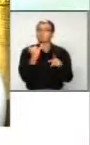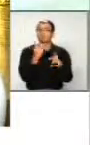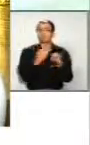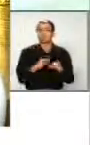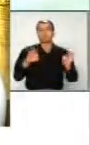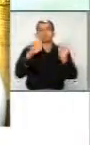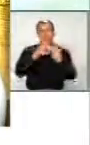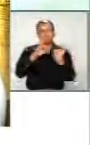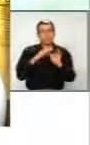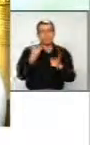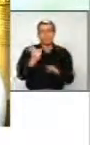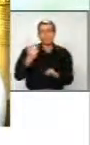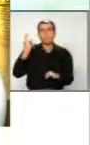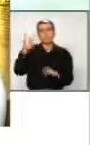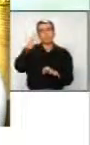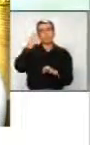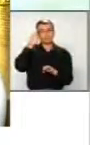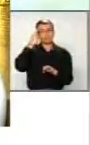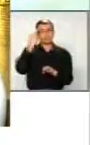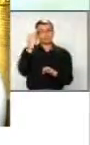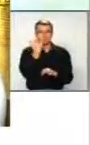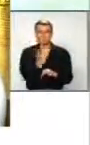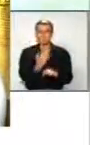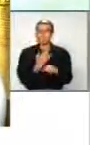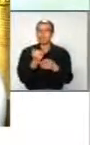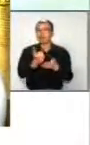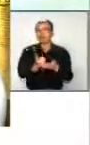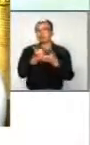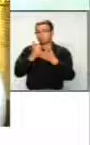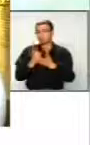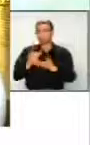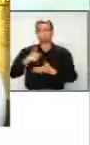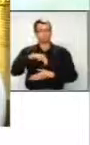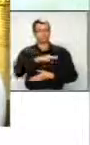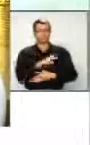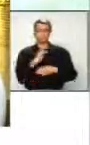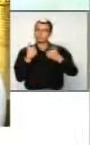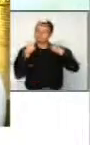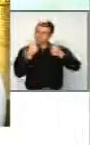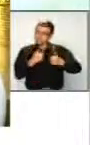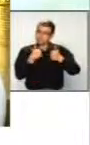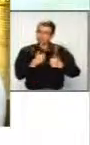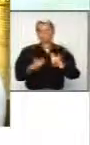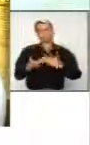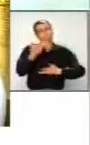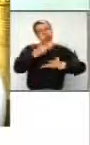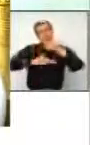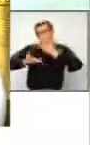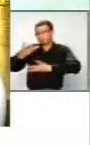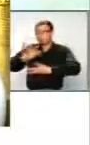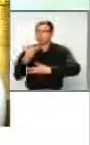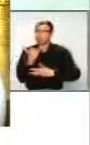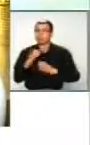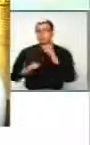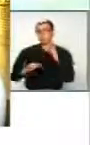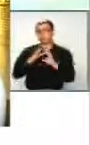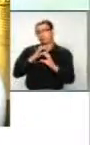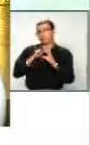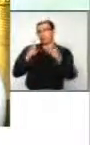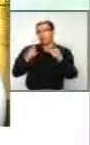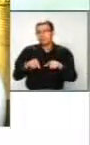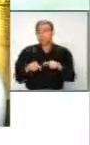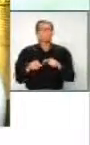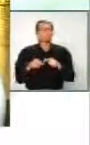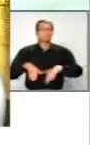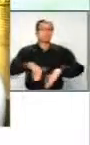la mente, porque esa es la que nos ayuda también a generar buenos mensajes desde acá, desde los medios de comunicación y desde la calle. A ustedes,